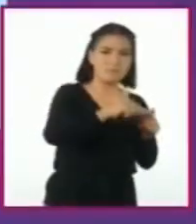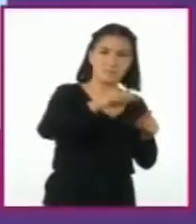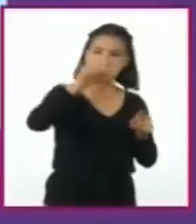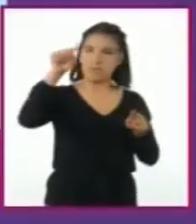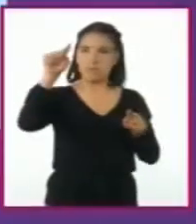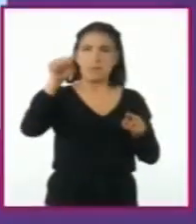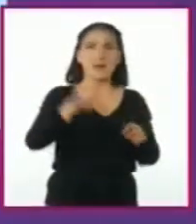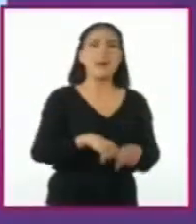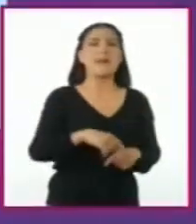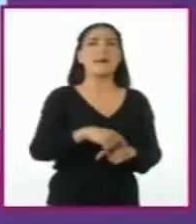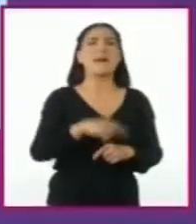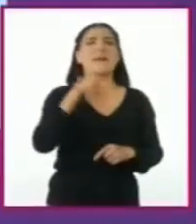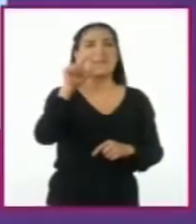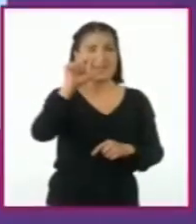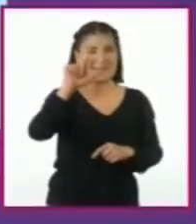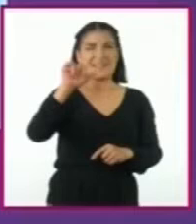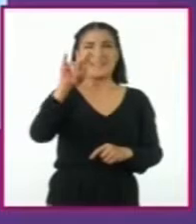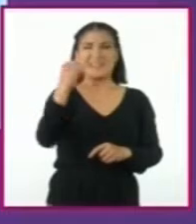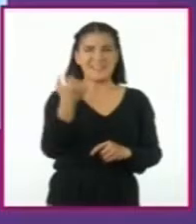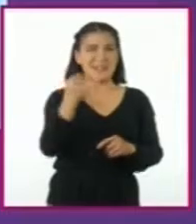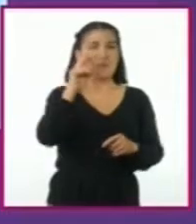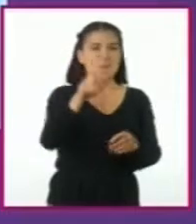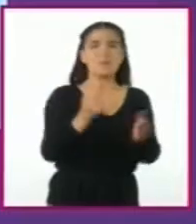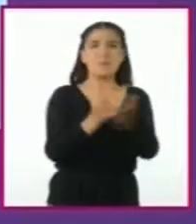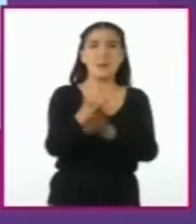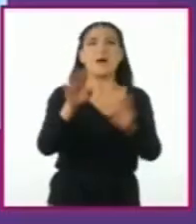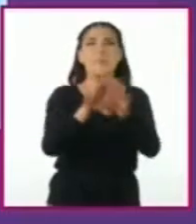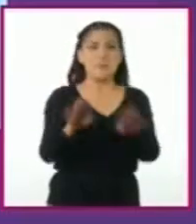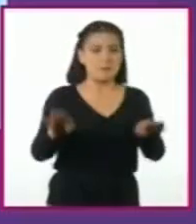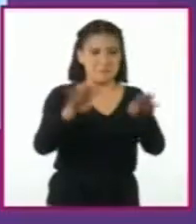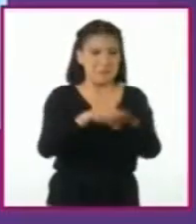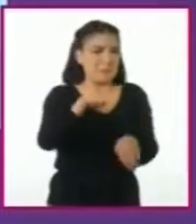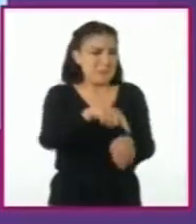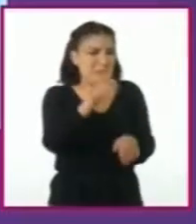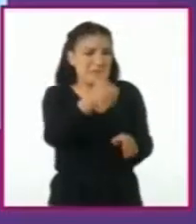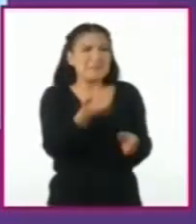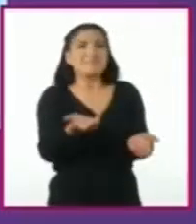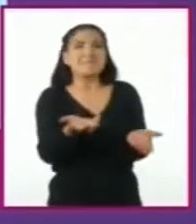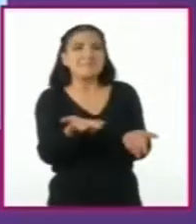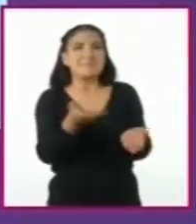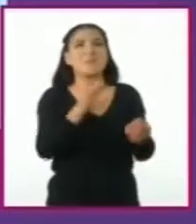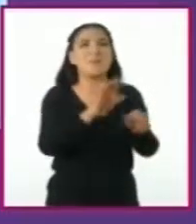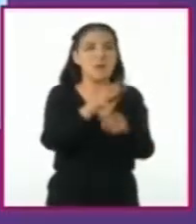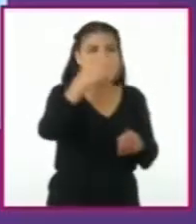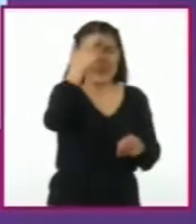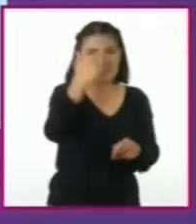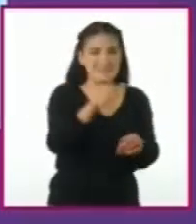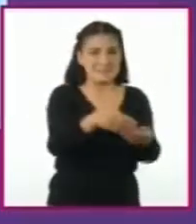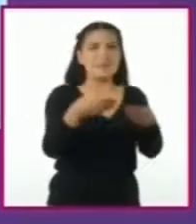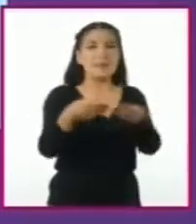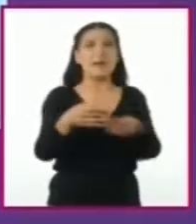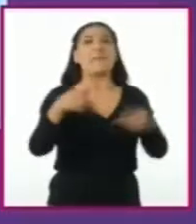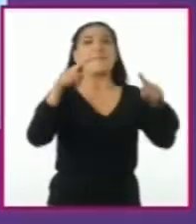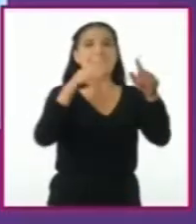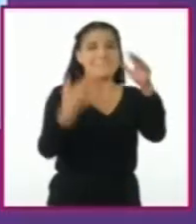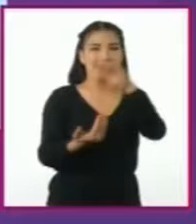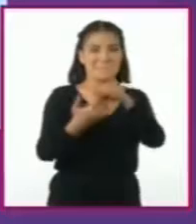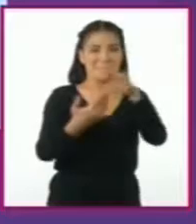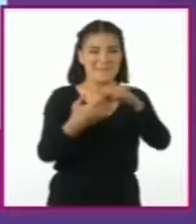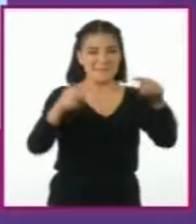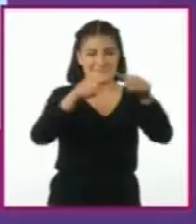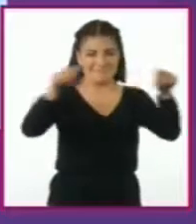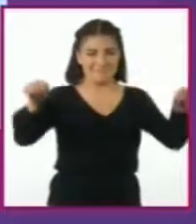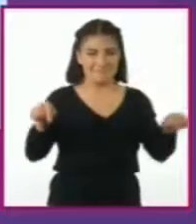decide acomodarlas en su lugar, pero no sabe a qué paquete pertenecen. Para ello aprovechan que en esa mesa hay un tapete de